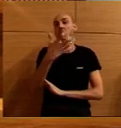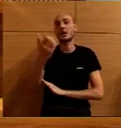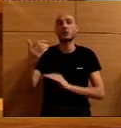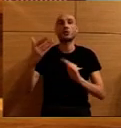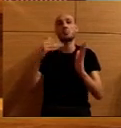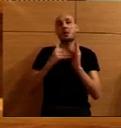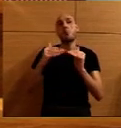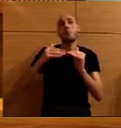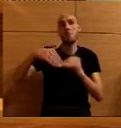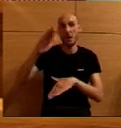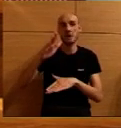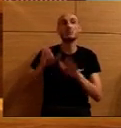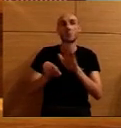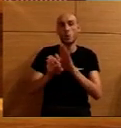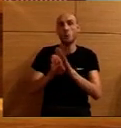los que mantienen directamente